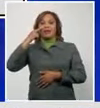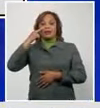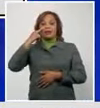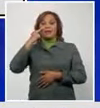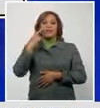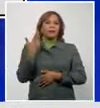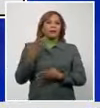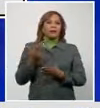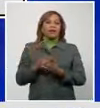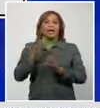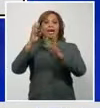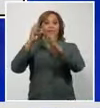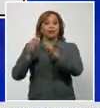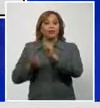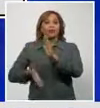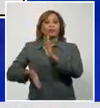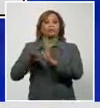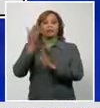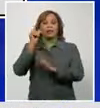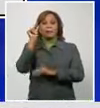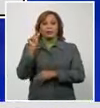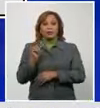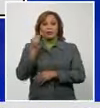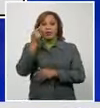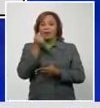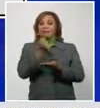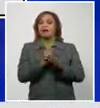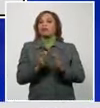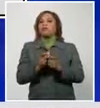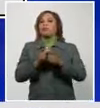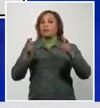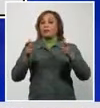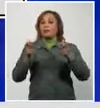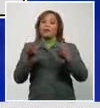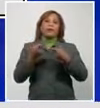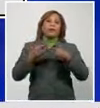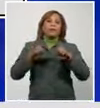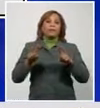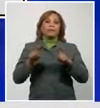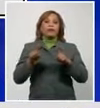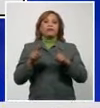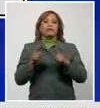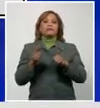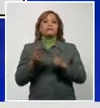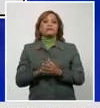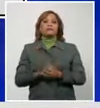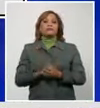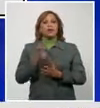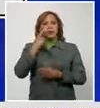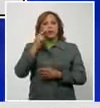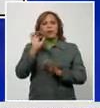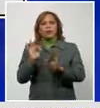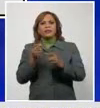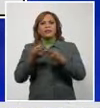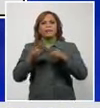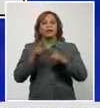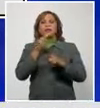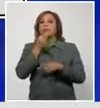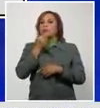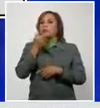el número de autóctonos se ha incrementado, pero si lo vemos así, pero podemos